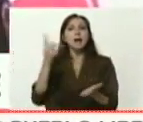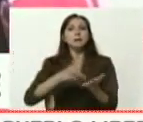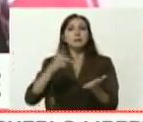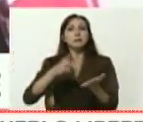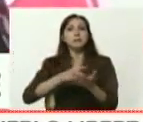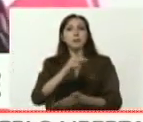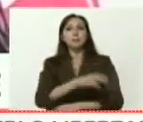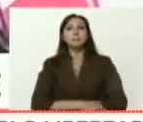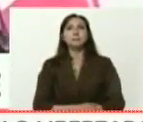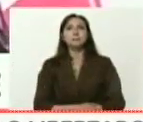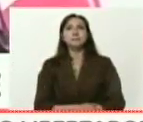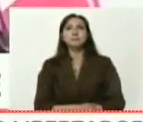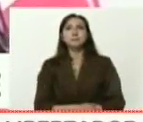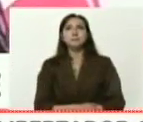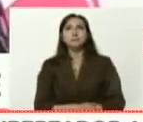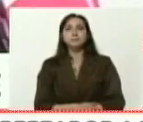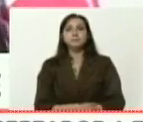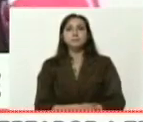Quiero